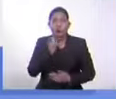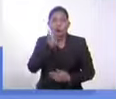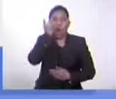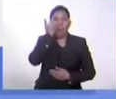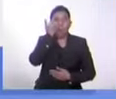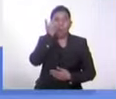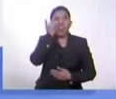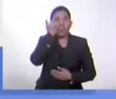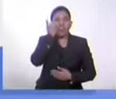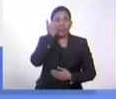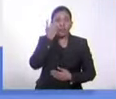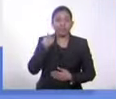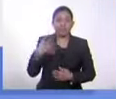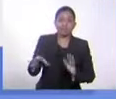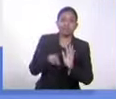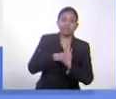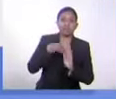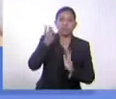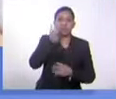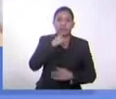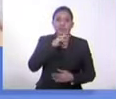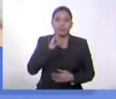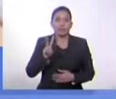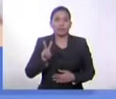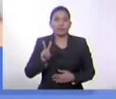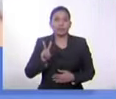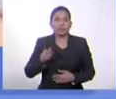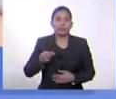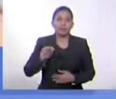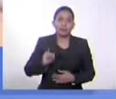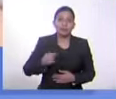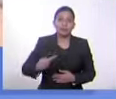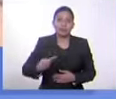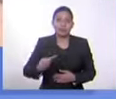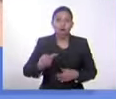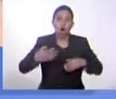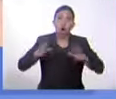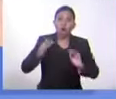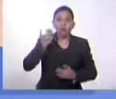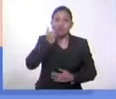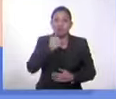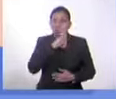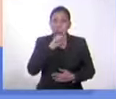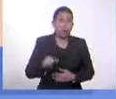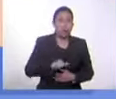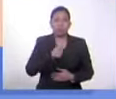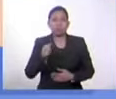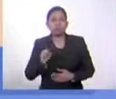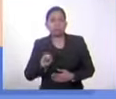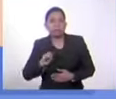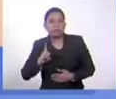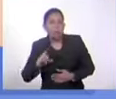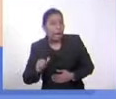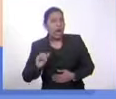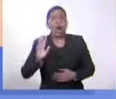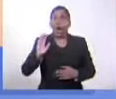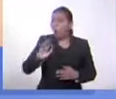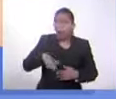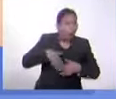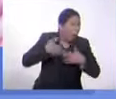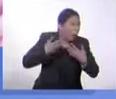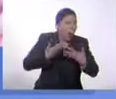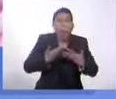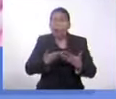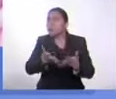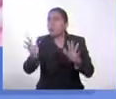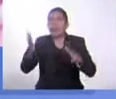caso, es contagiarse del VIH o de otro tipo de enfermedad de transmisión sexual. Entonces, esa es otra de las cosas que se